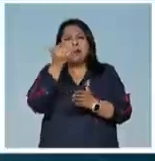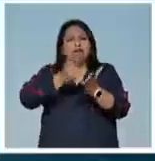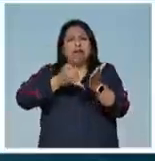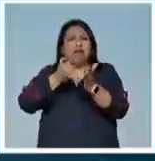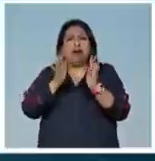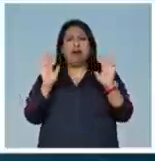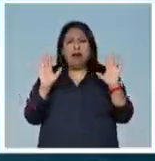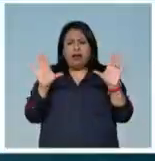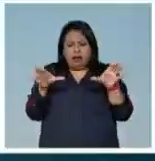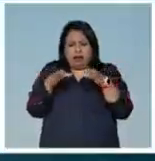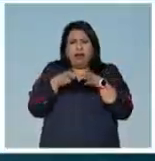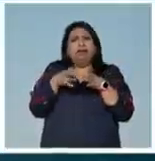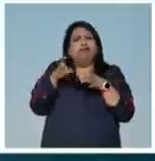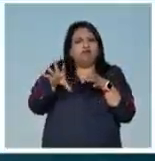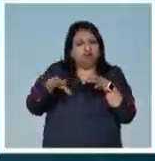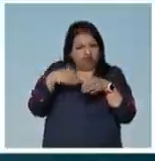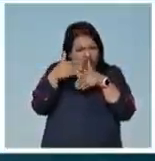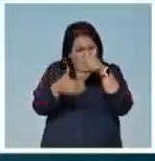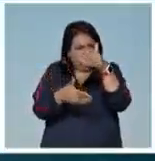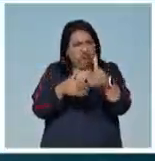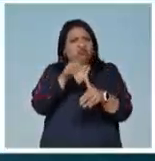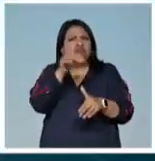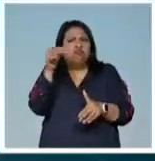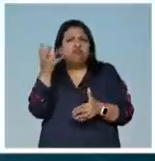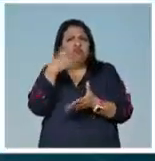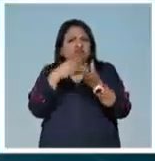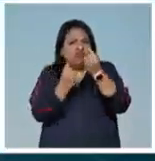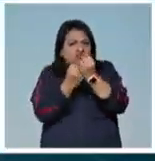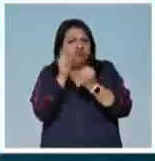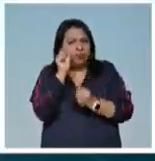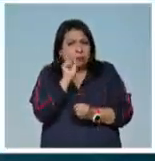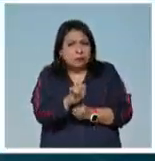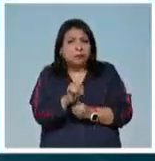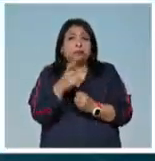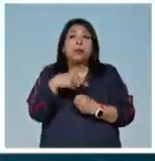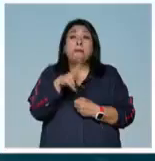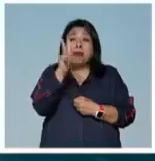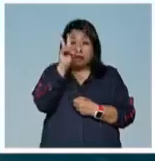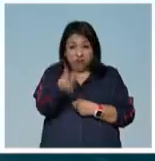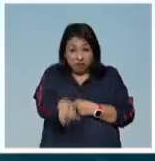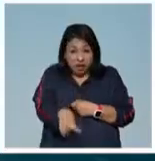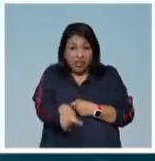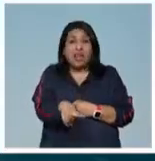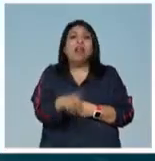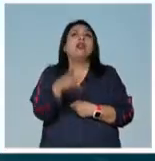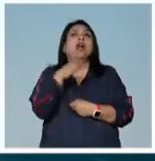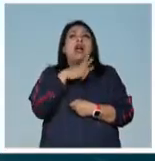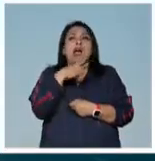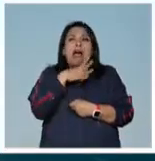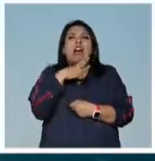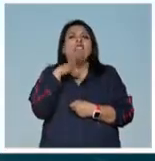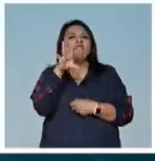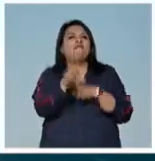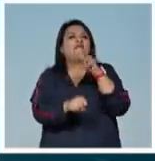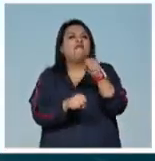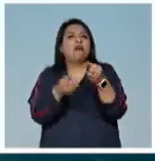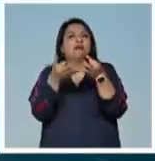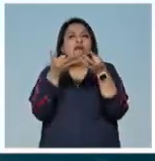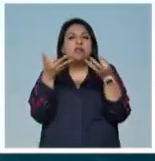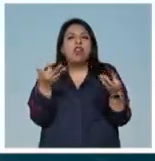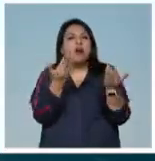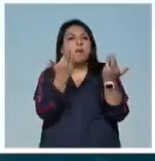y que el sector ha hecho grandes avances en cuanto a sostenibilidad. Pero en la realidad, existen acaparadores de tierras